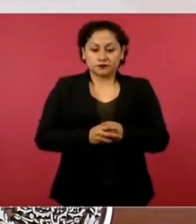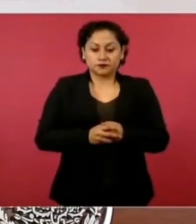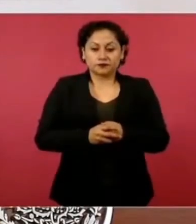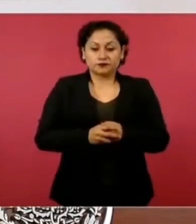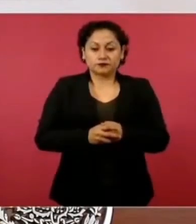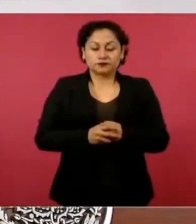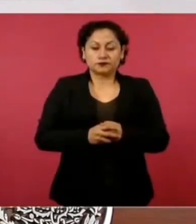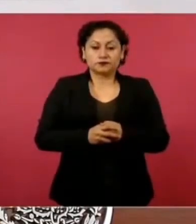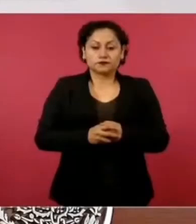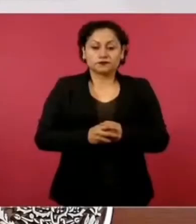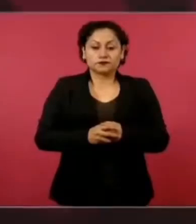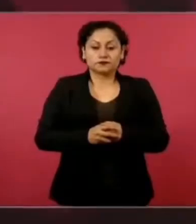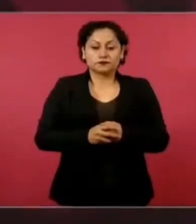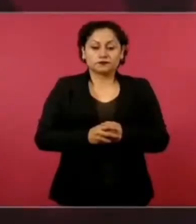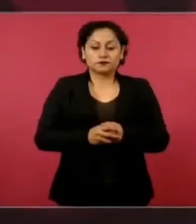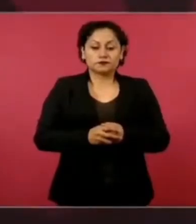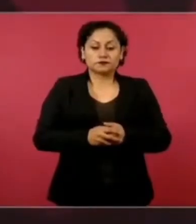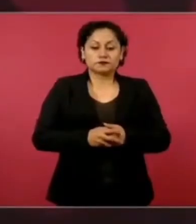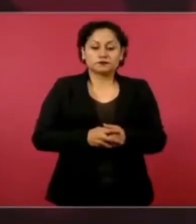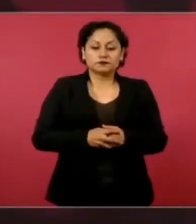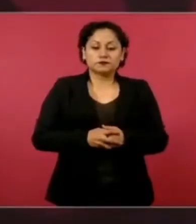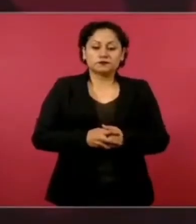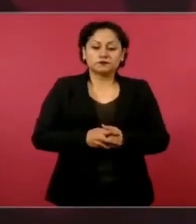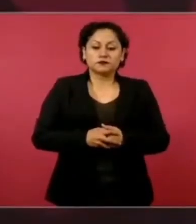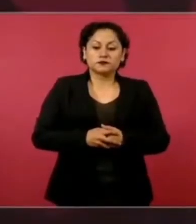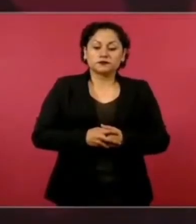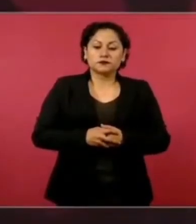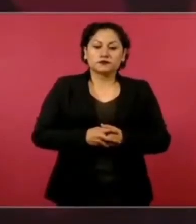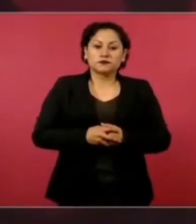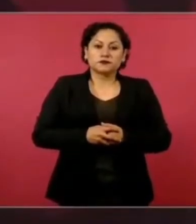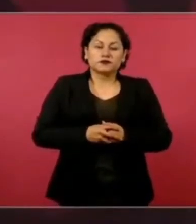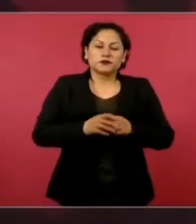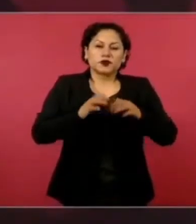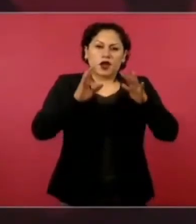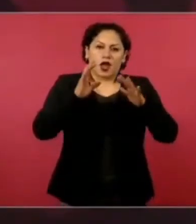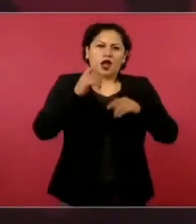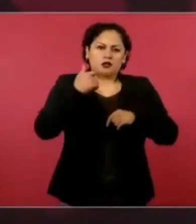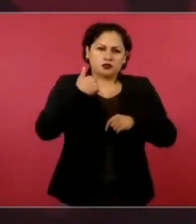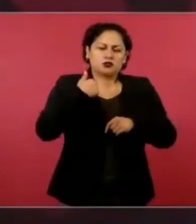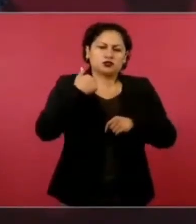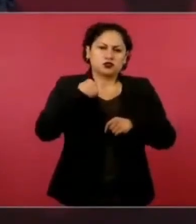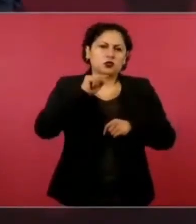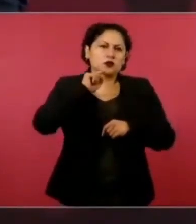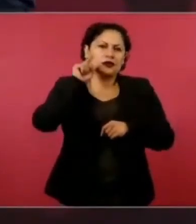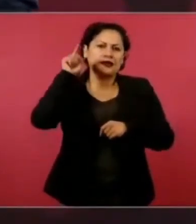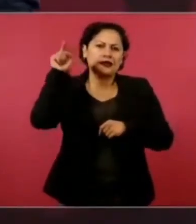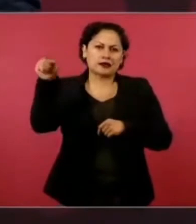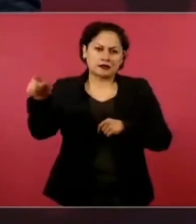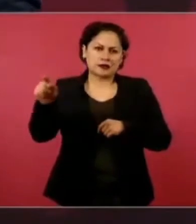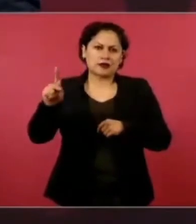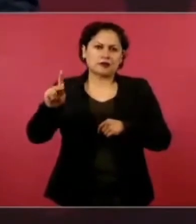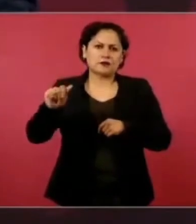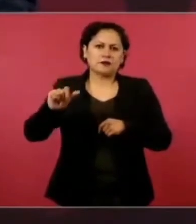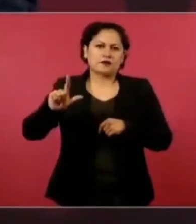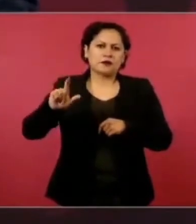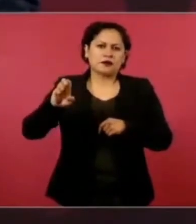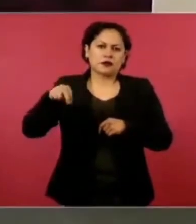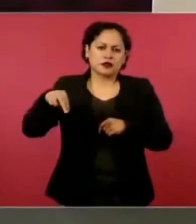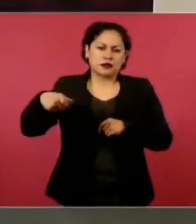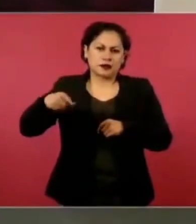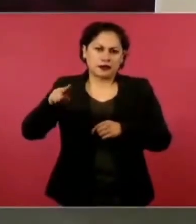que, bueno, yo voy a estar en Palenque, pero desde allá, ¿no? Voy a estar